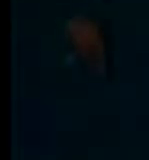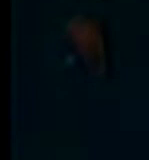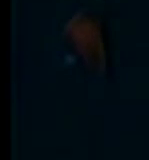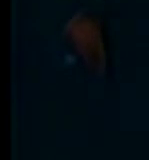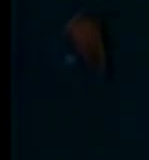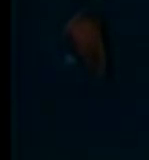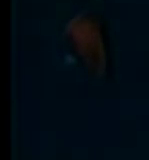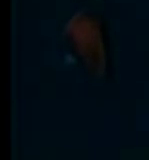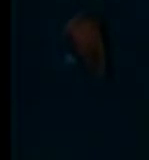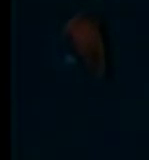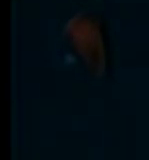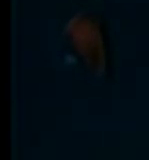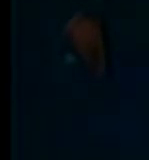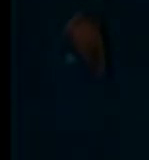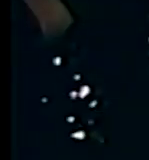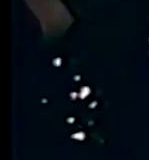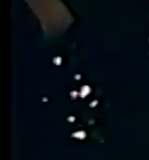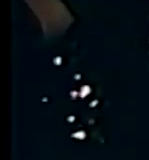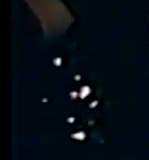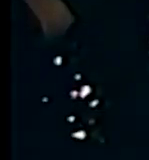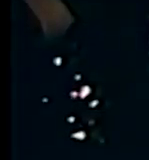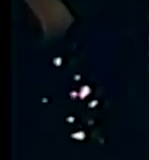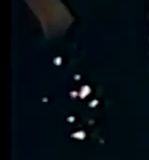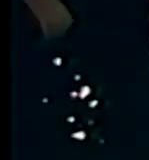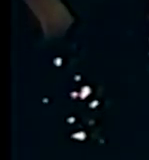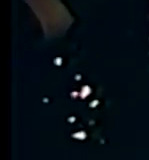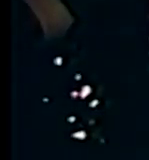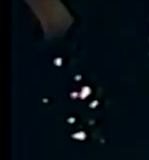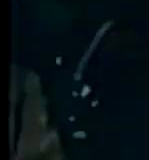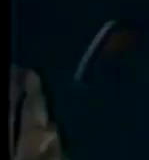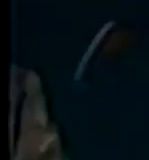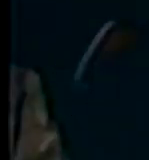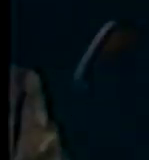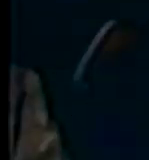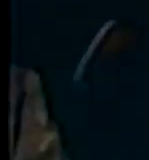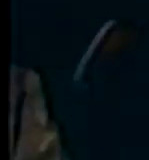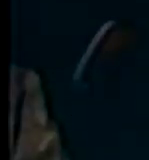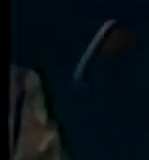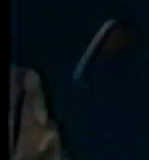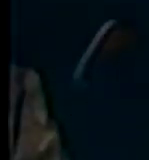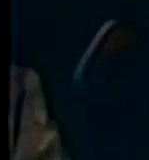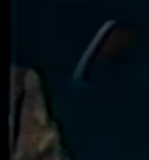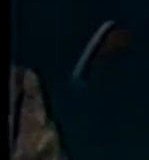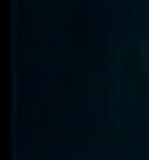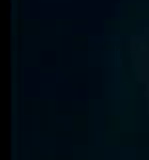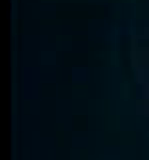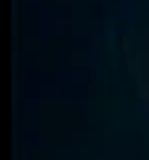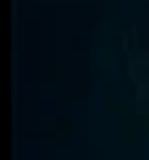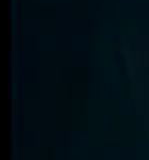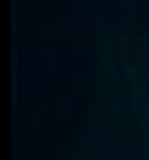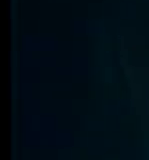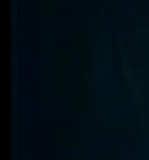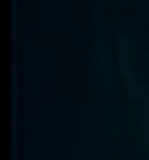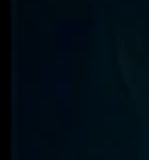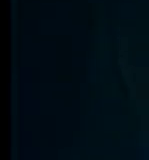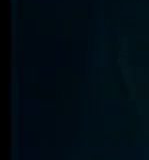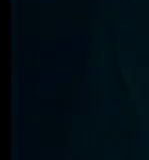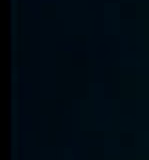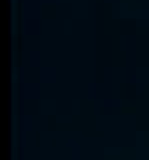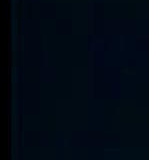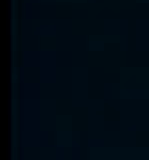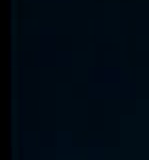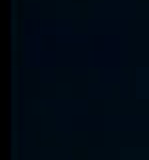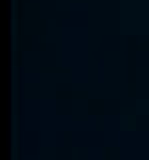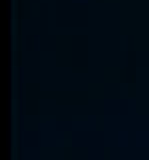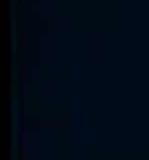Tardará mucho tiempo en nacer, si es que nace, un andaluz tan claro, tan rico de